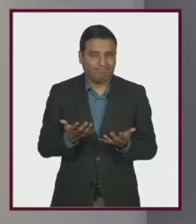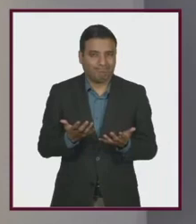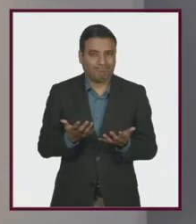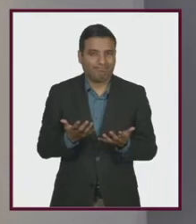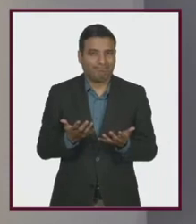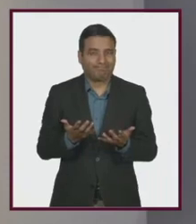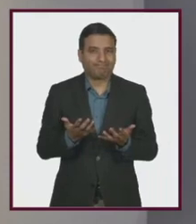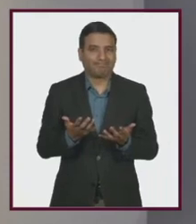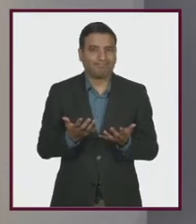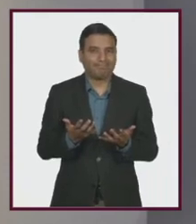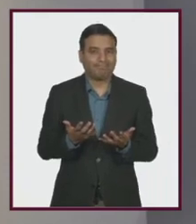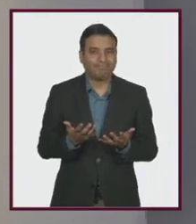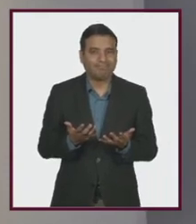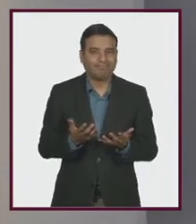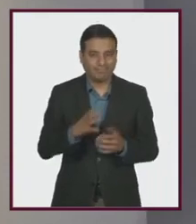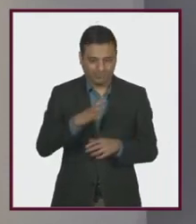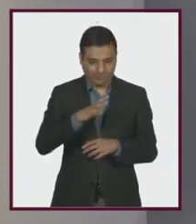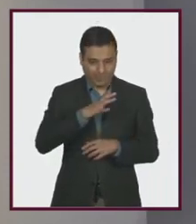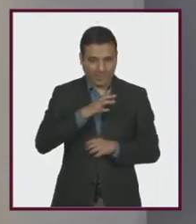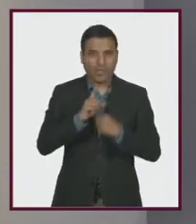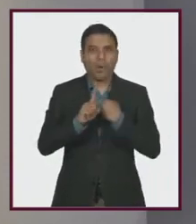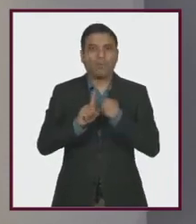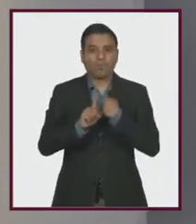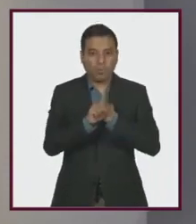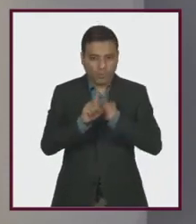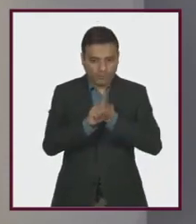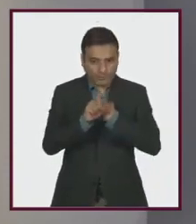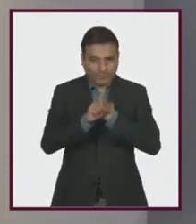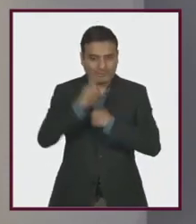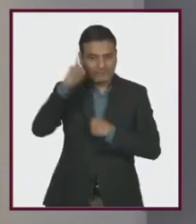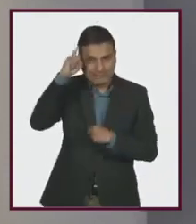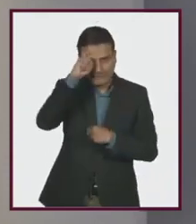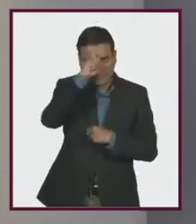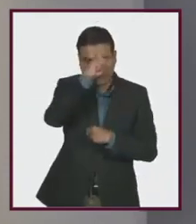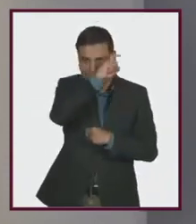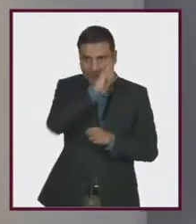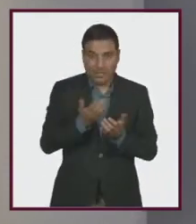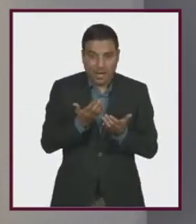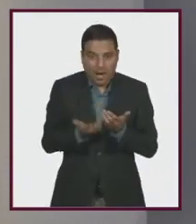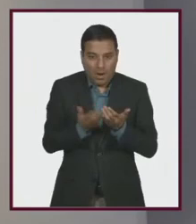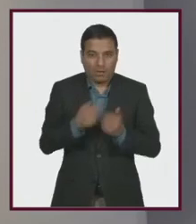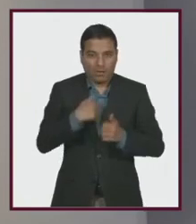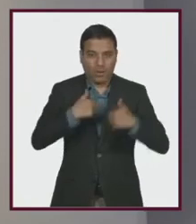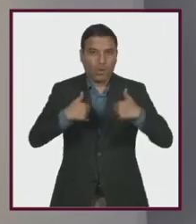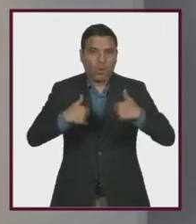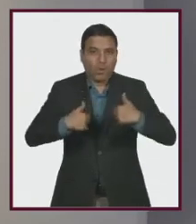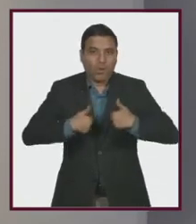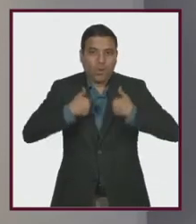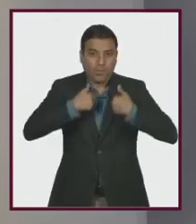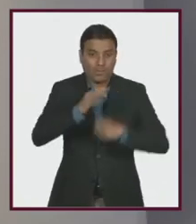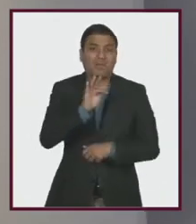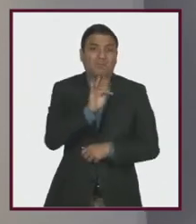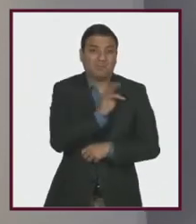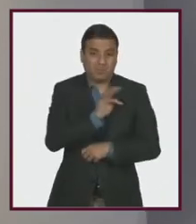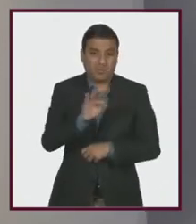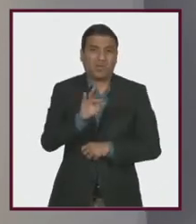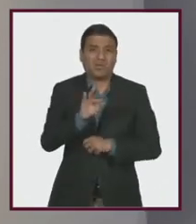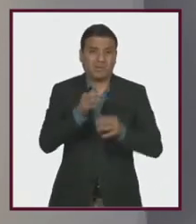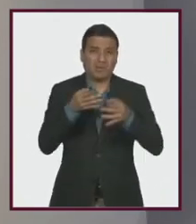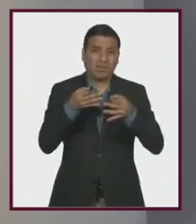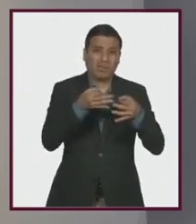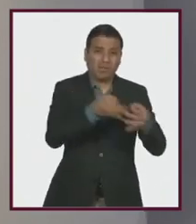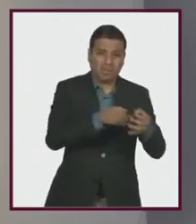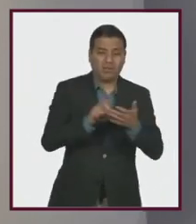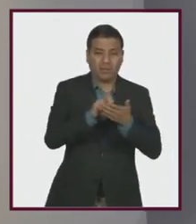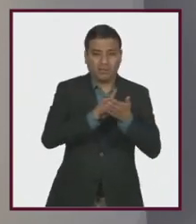desde los problemas que he tenido, las dificultades que he tenido, no solo ahora que soy adolescente y puedo empezar a consumir, si es que lo hacen, no todos lo